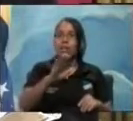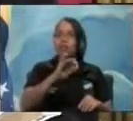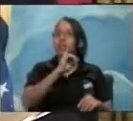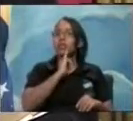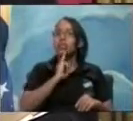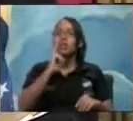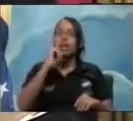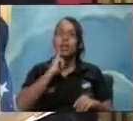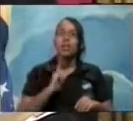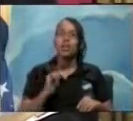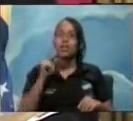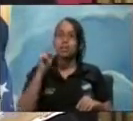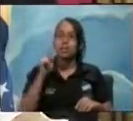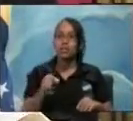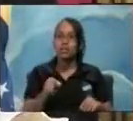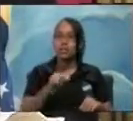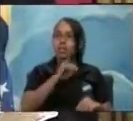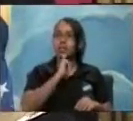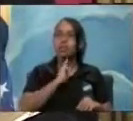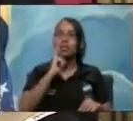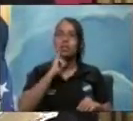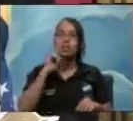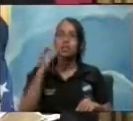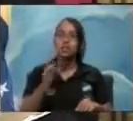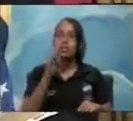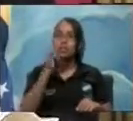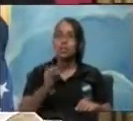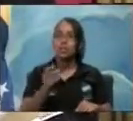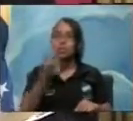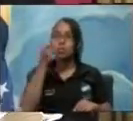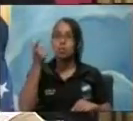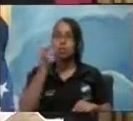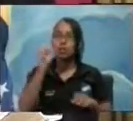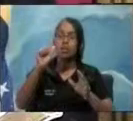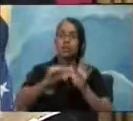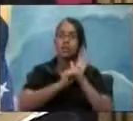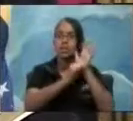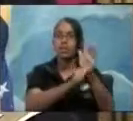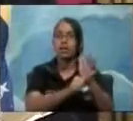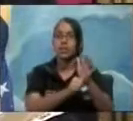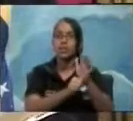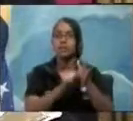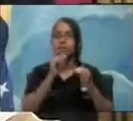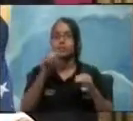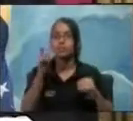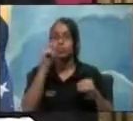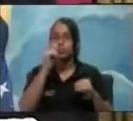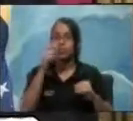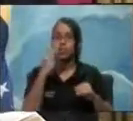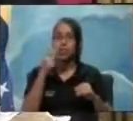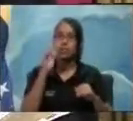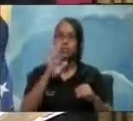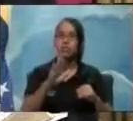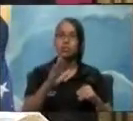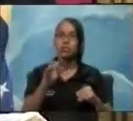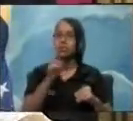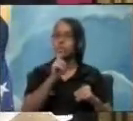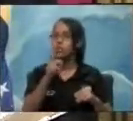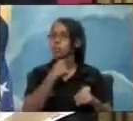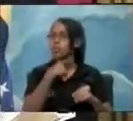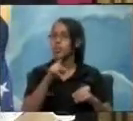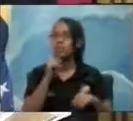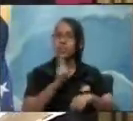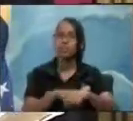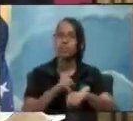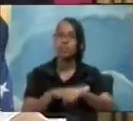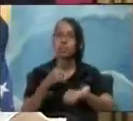israelitas. Esos israelitas siempre buscan señales y señales y señales. Y Pedro le dijo así, no perdió tiempo. Le dijo